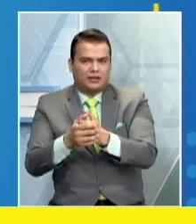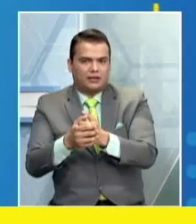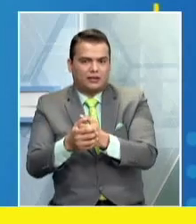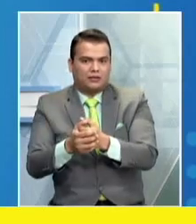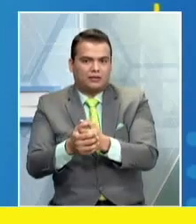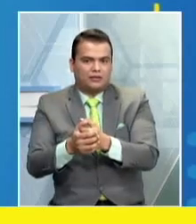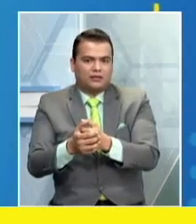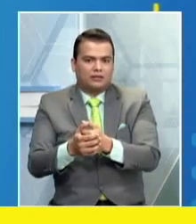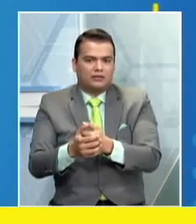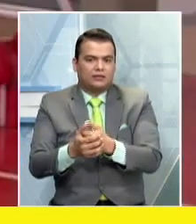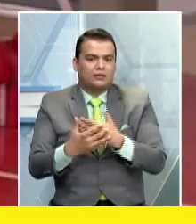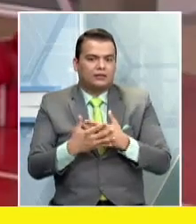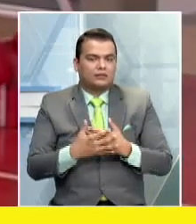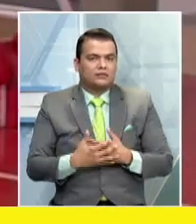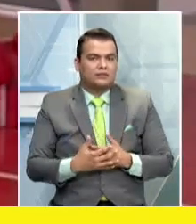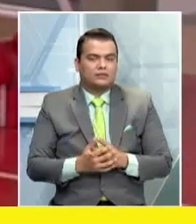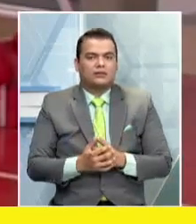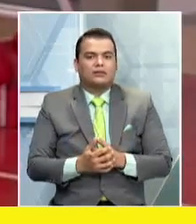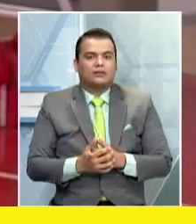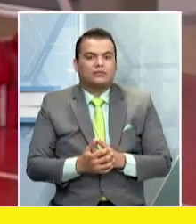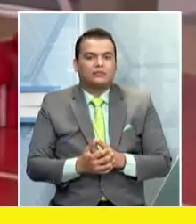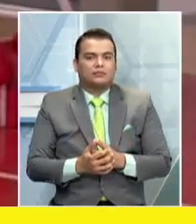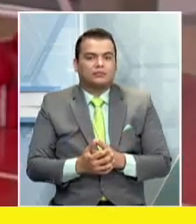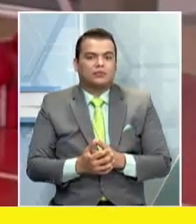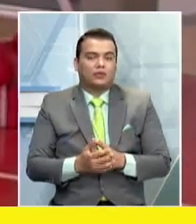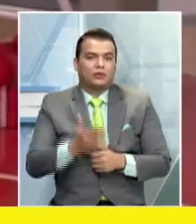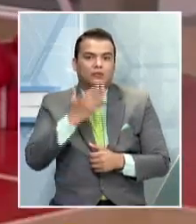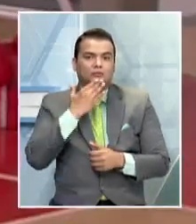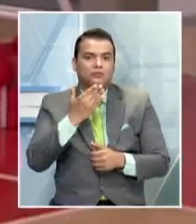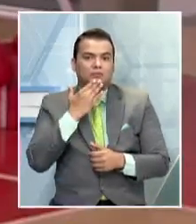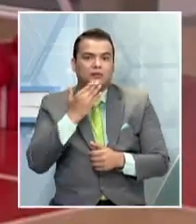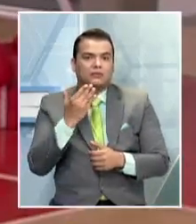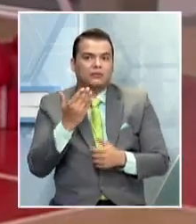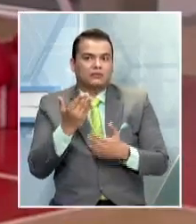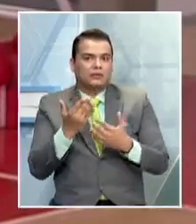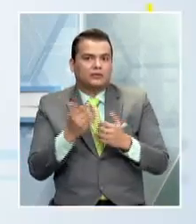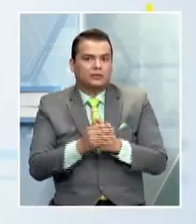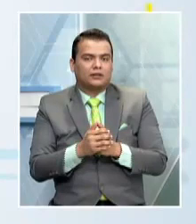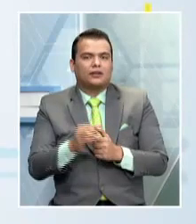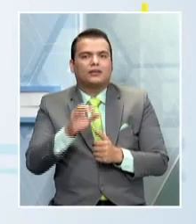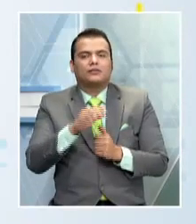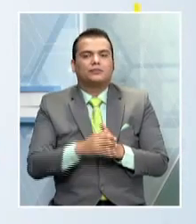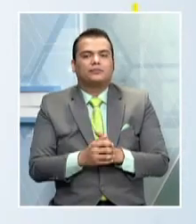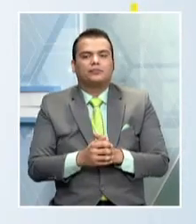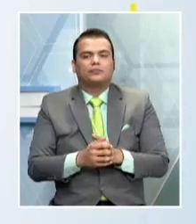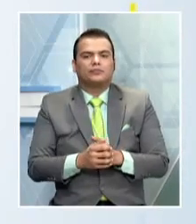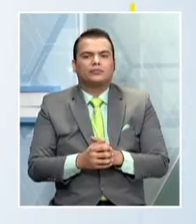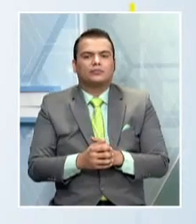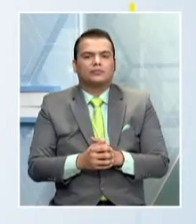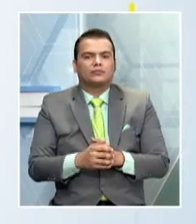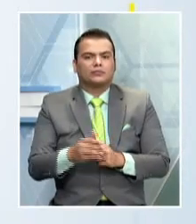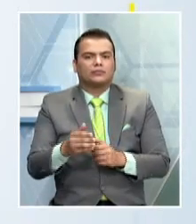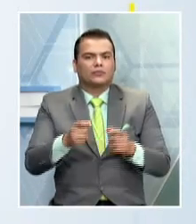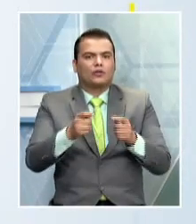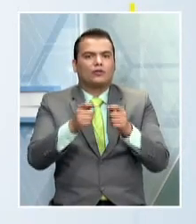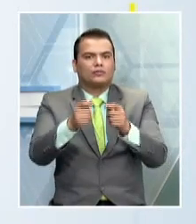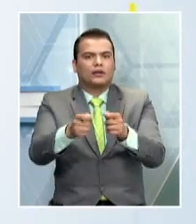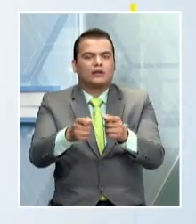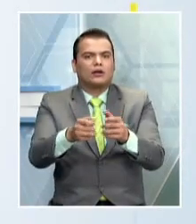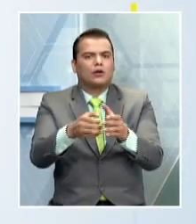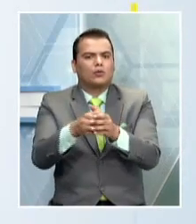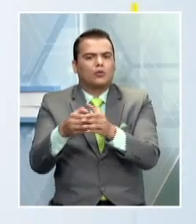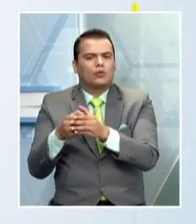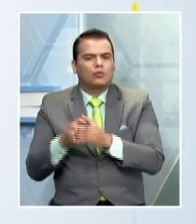para eliminatorias de cualquier tipo. En este momento es para la América Cup. La FIFA designó para Cali los grupos con